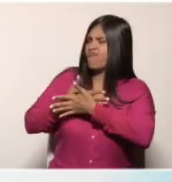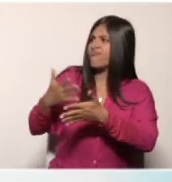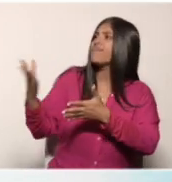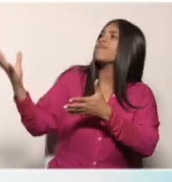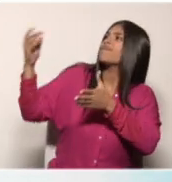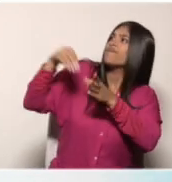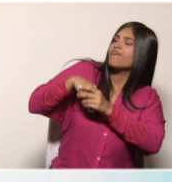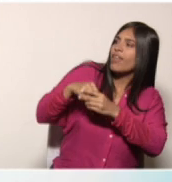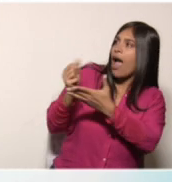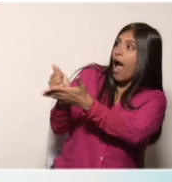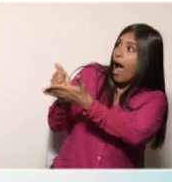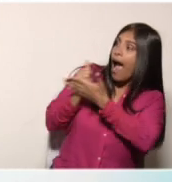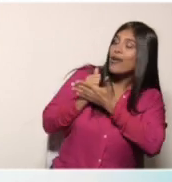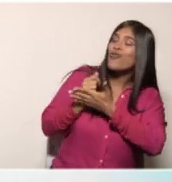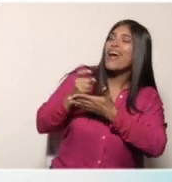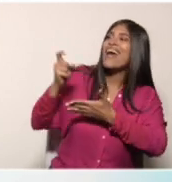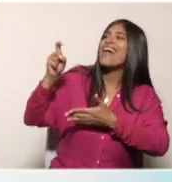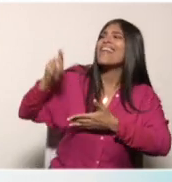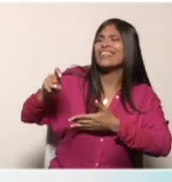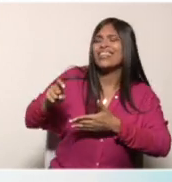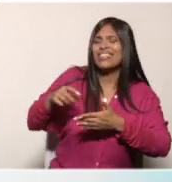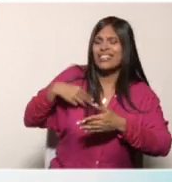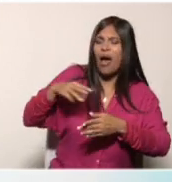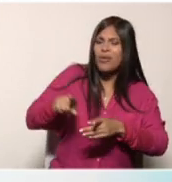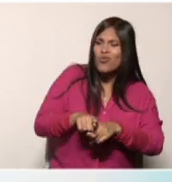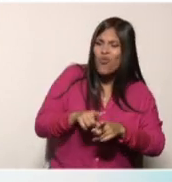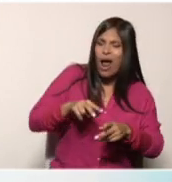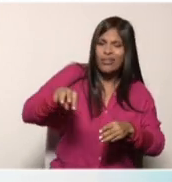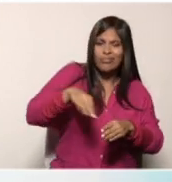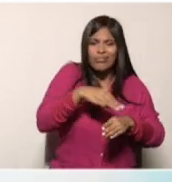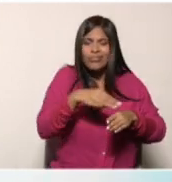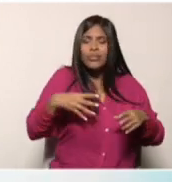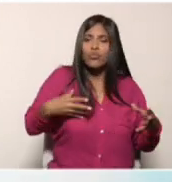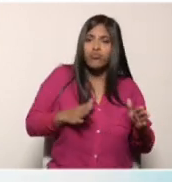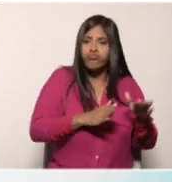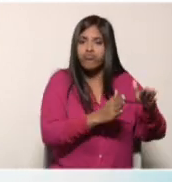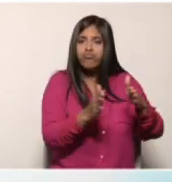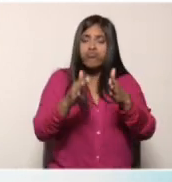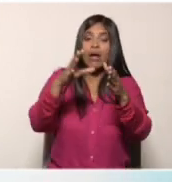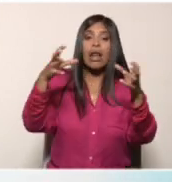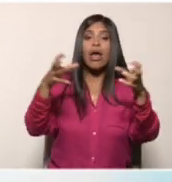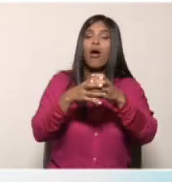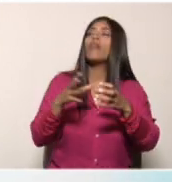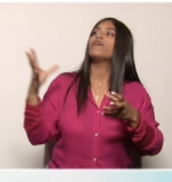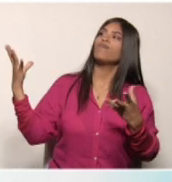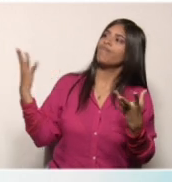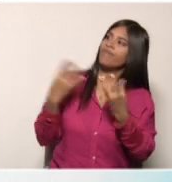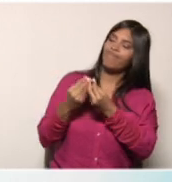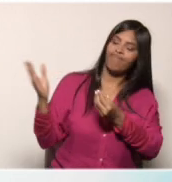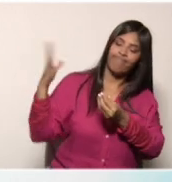Antonema. Necesitamos esa curva melódica para darle ritmo a nuestras reuniones. A partir de hoy estará